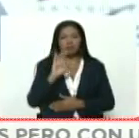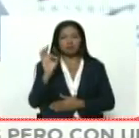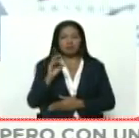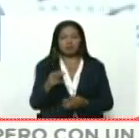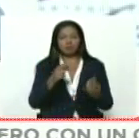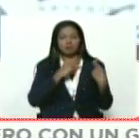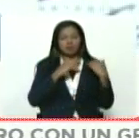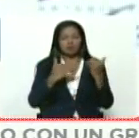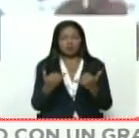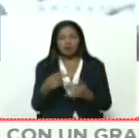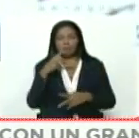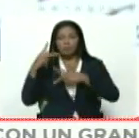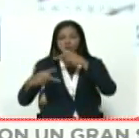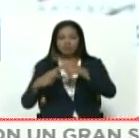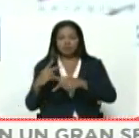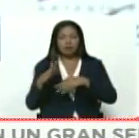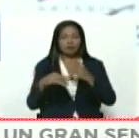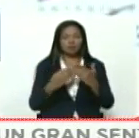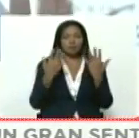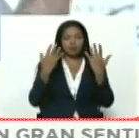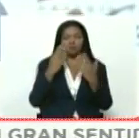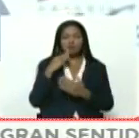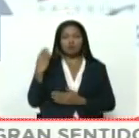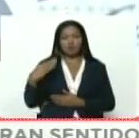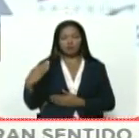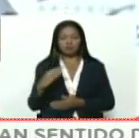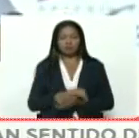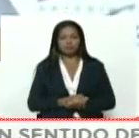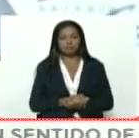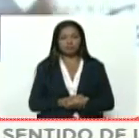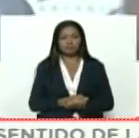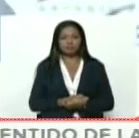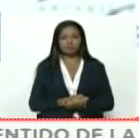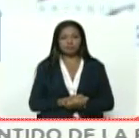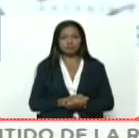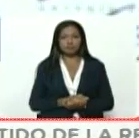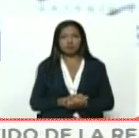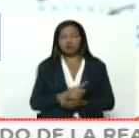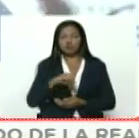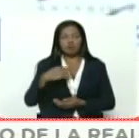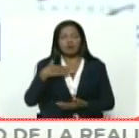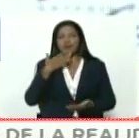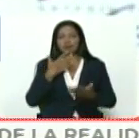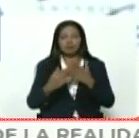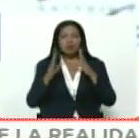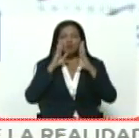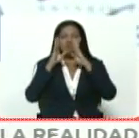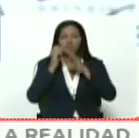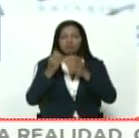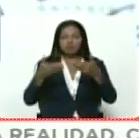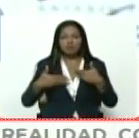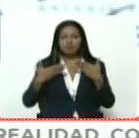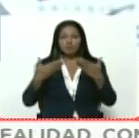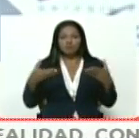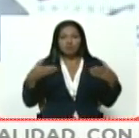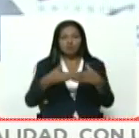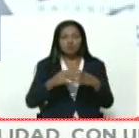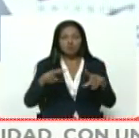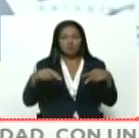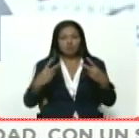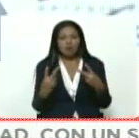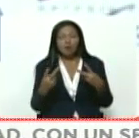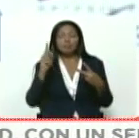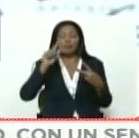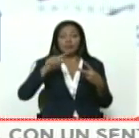de responsabilidad política están hoy en manos de la juventud, cosa que además agradecemos la confianza que usted le da a las nuevas generaciones, pero